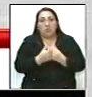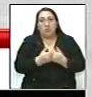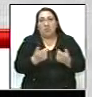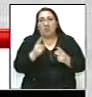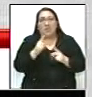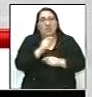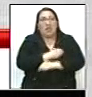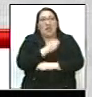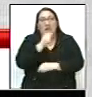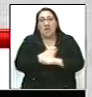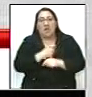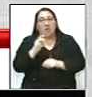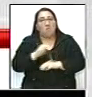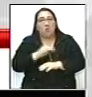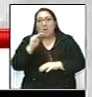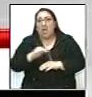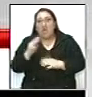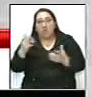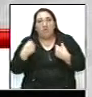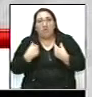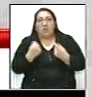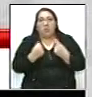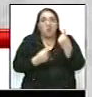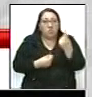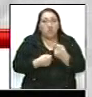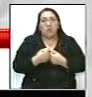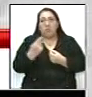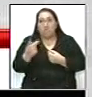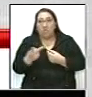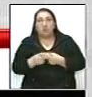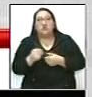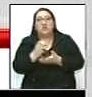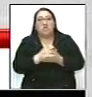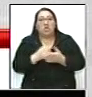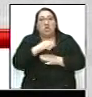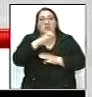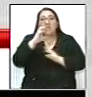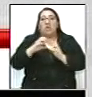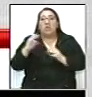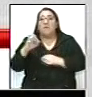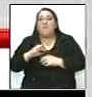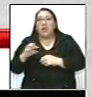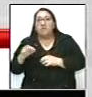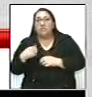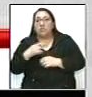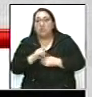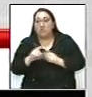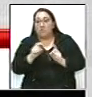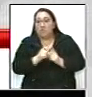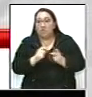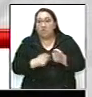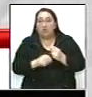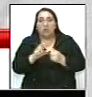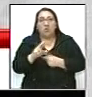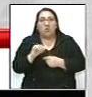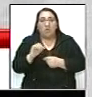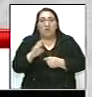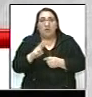Tacna, Moquegua, va a tener el centro del país, Cerro de Pasco, también hizo uso de la palabra el congresista Roy